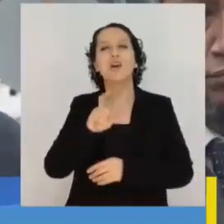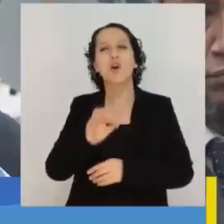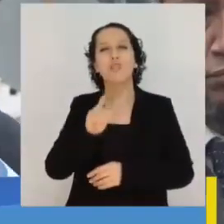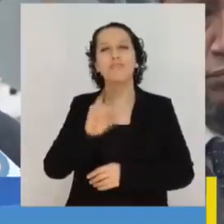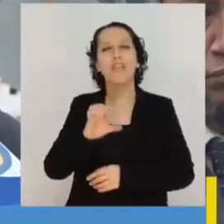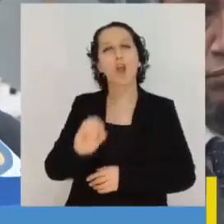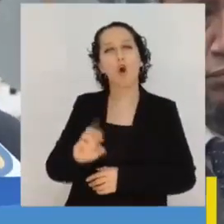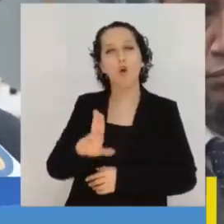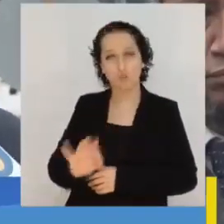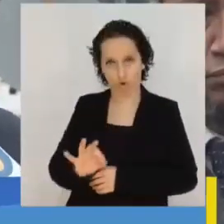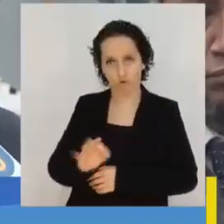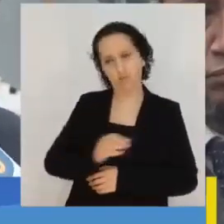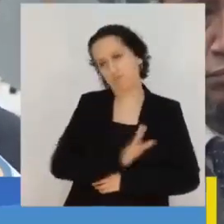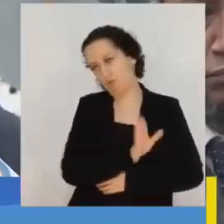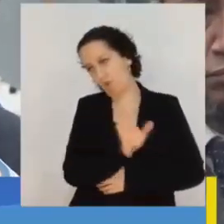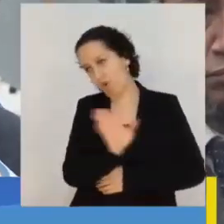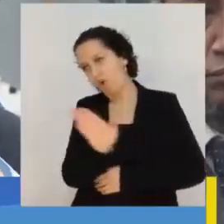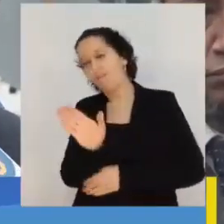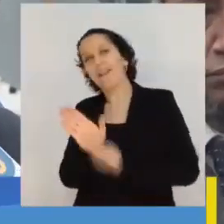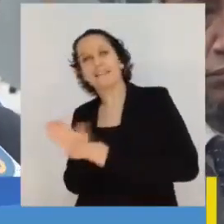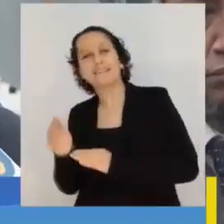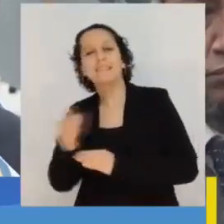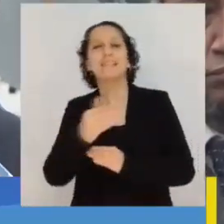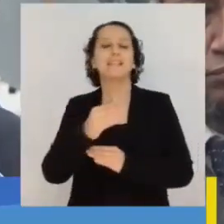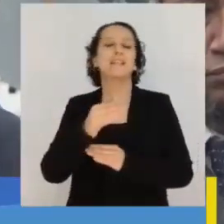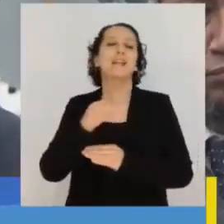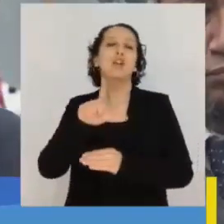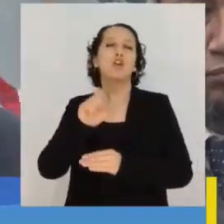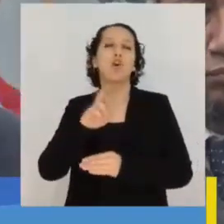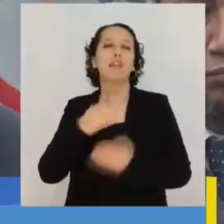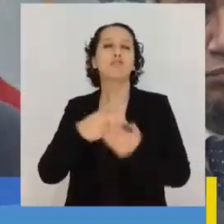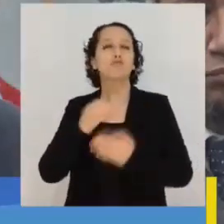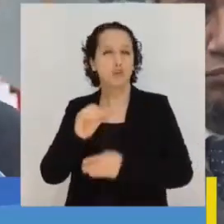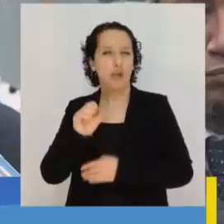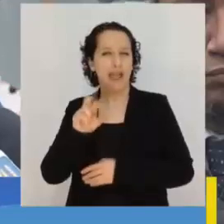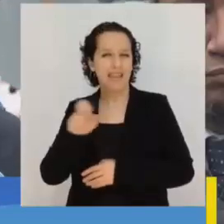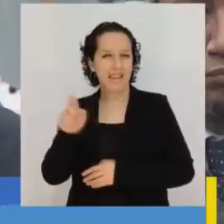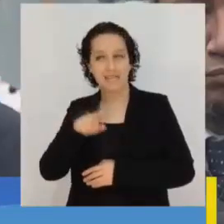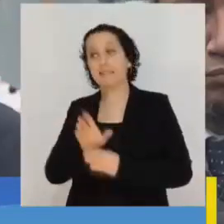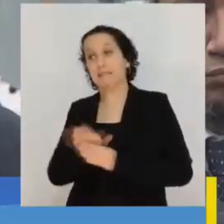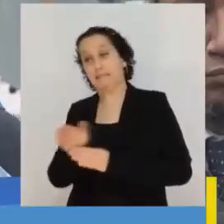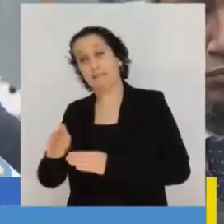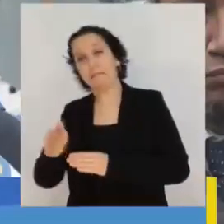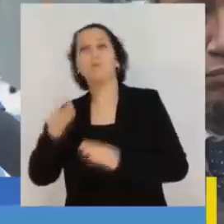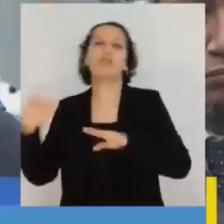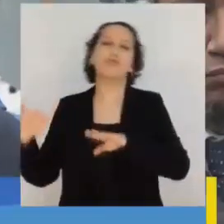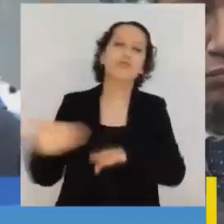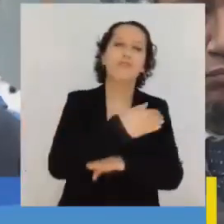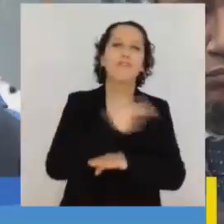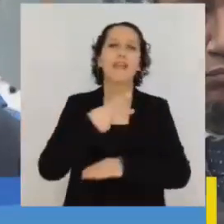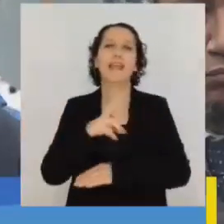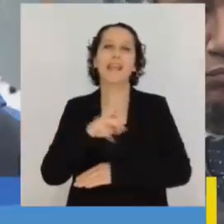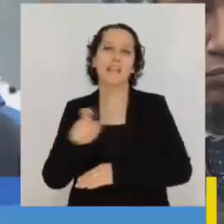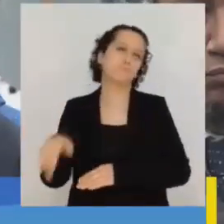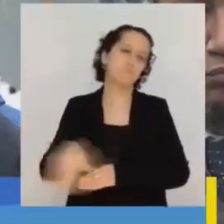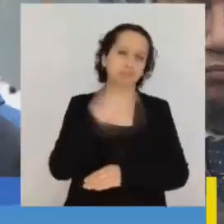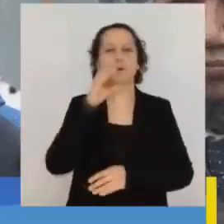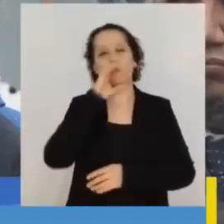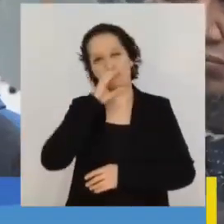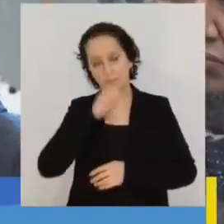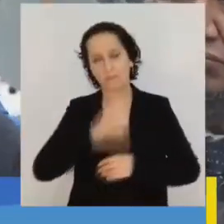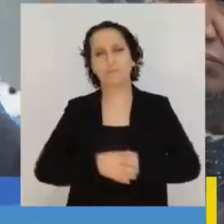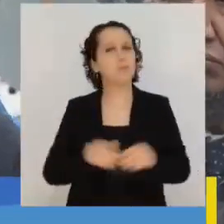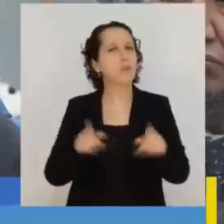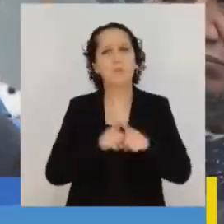luego acceder a Lorenzo Arenas y seguir por calle Heras hacia Concepción. Lo mismo aquellos vehículos de transporte de locomoción colectiva